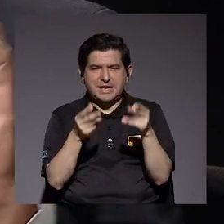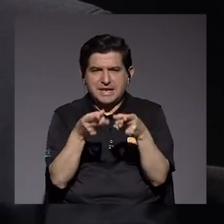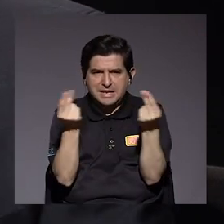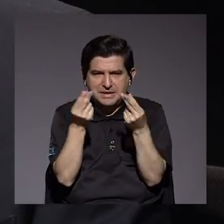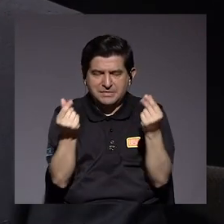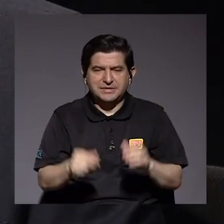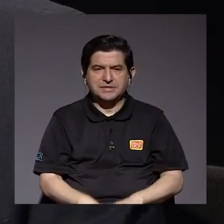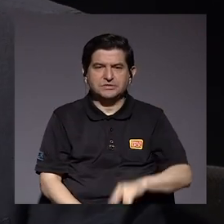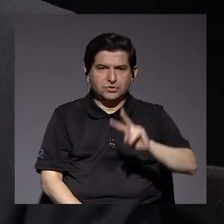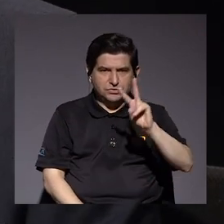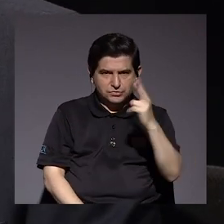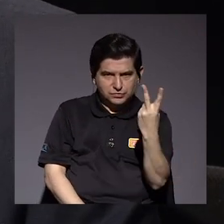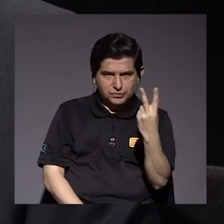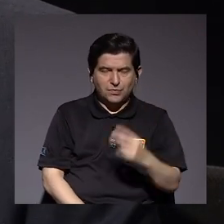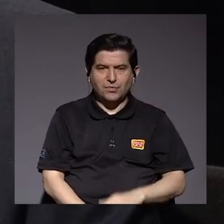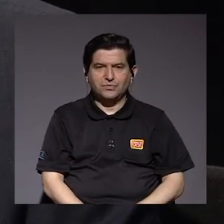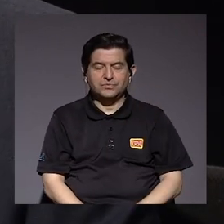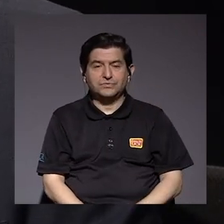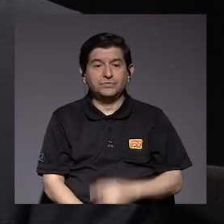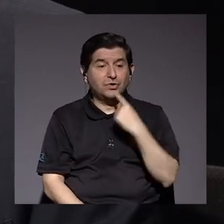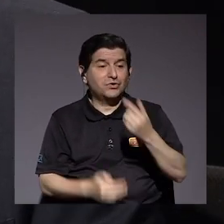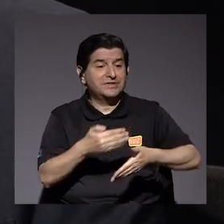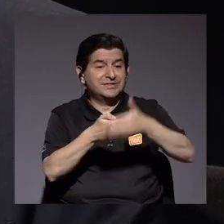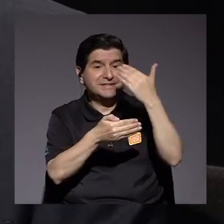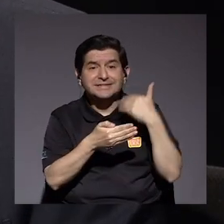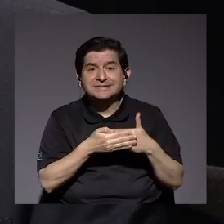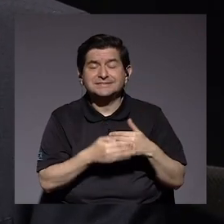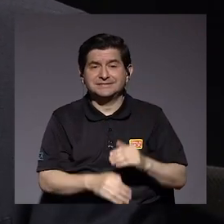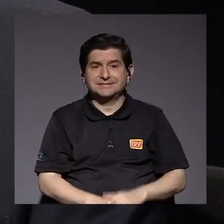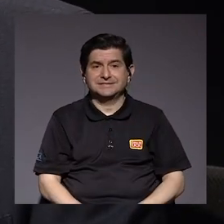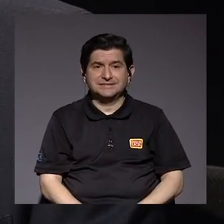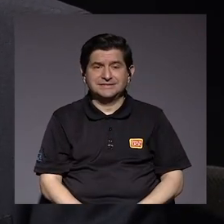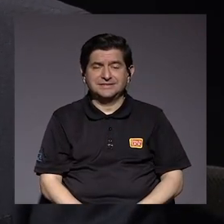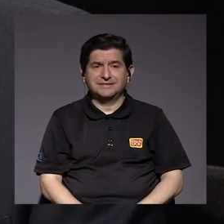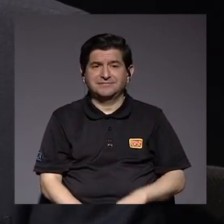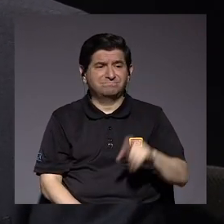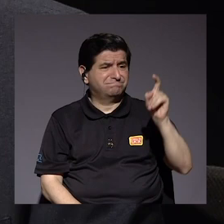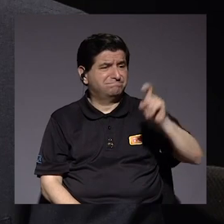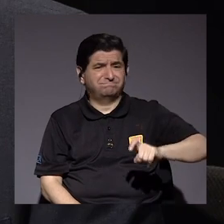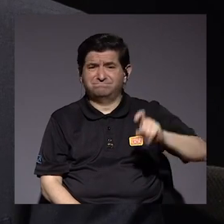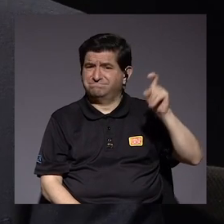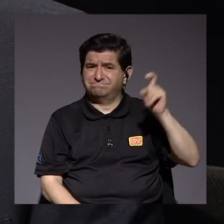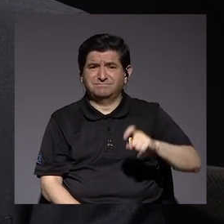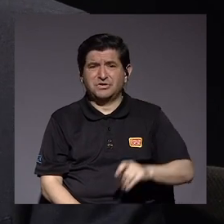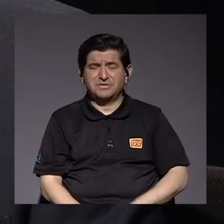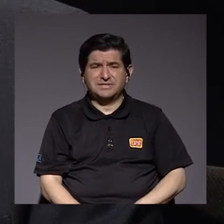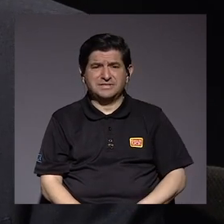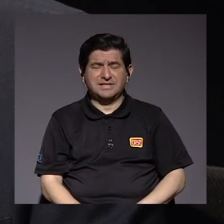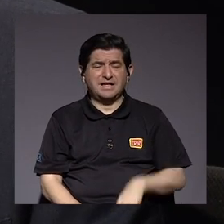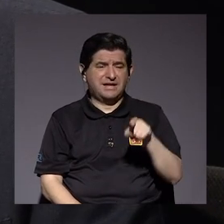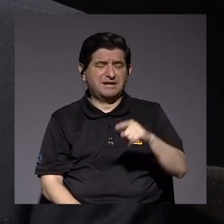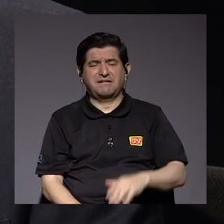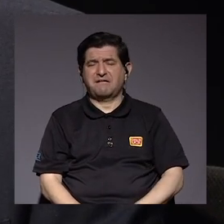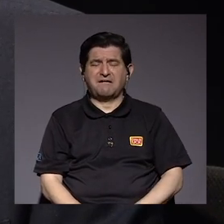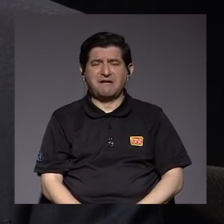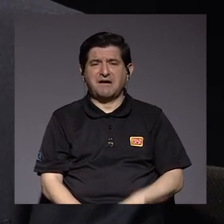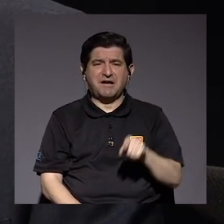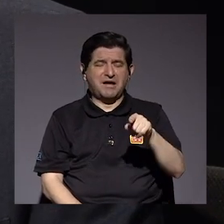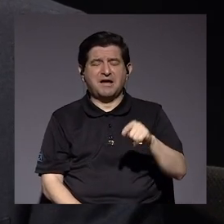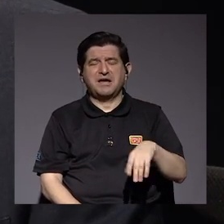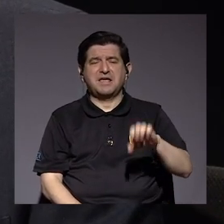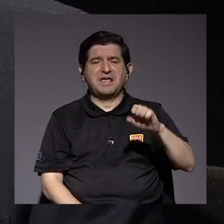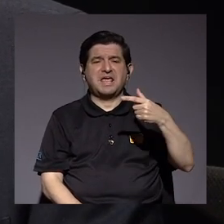segundo rasgo lo que decíamos antes no necesitamos egos encumbrados